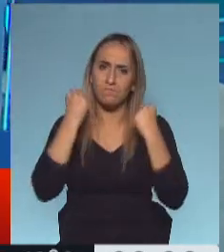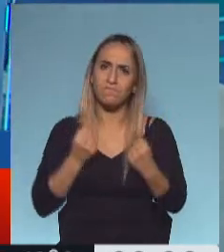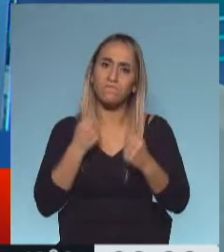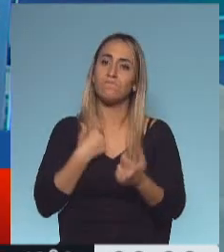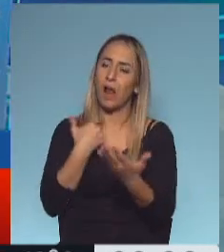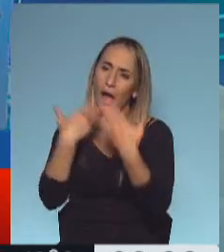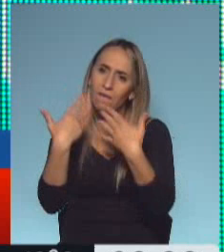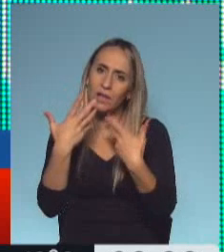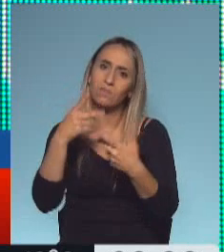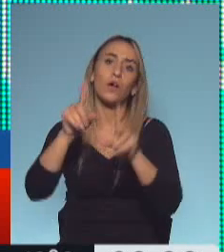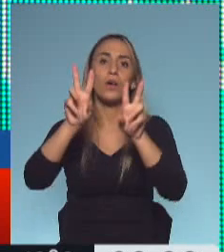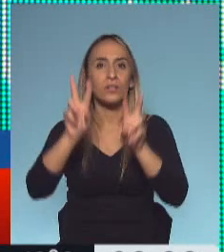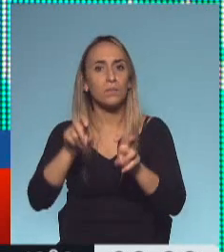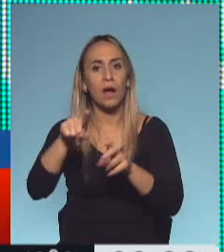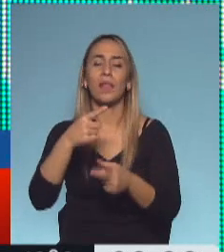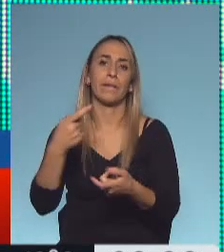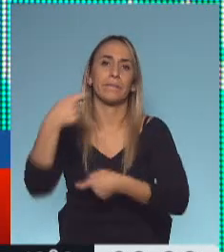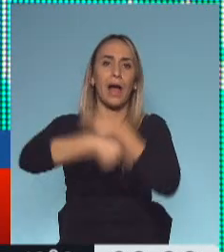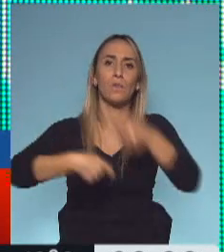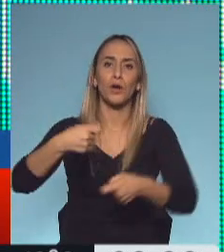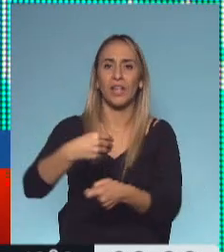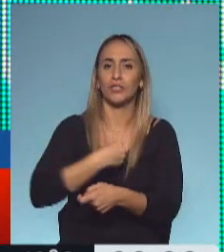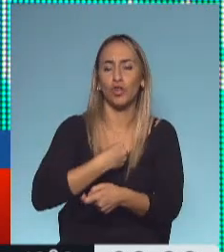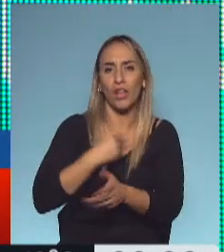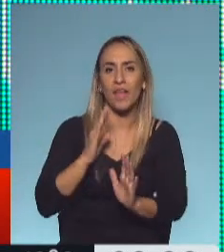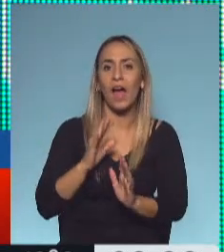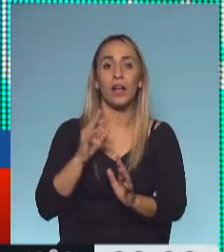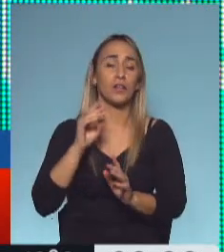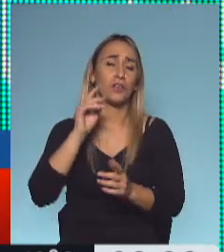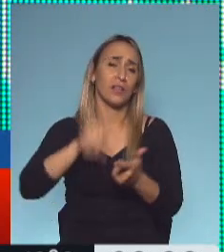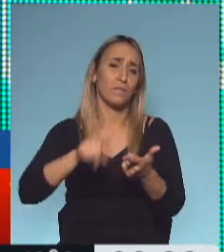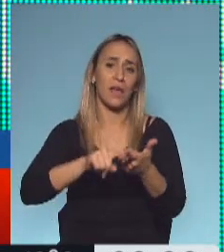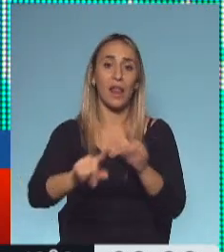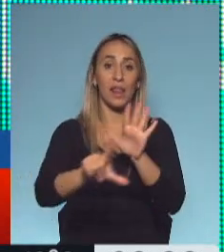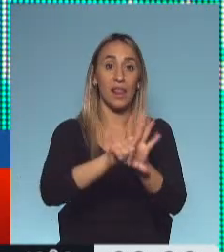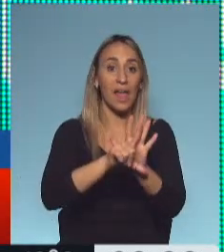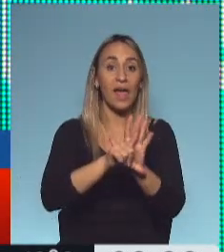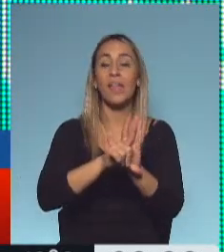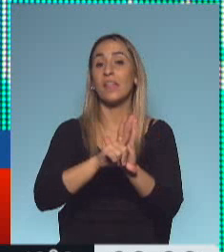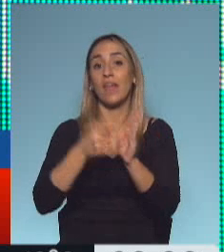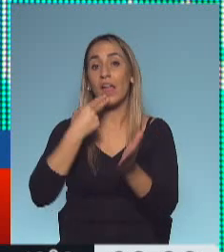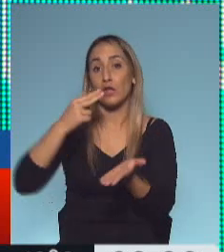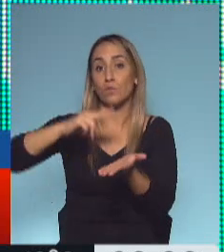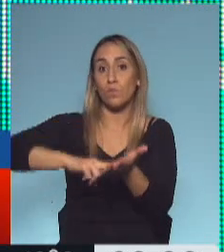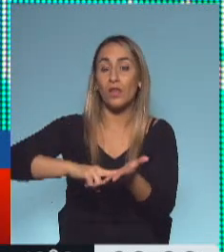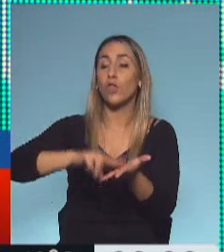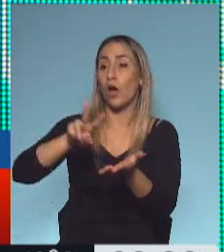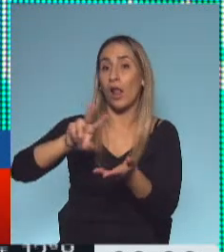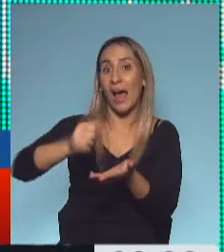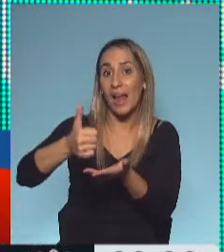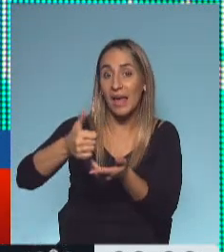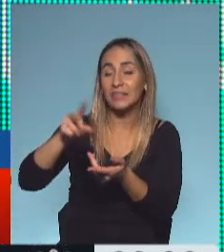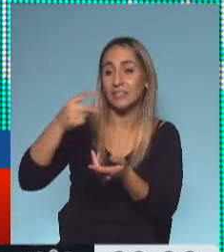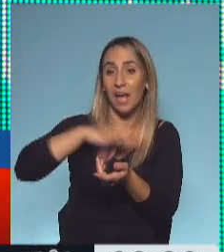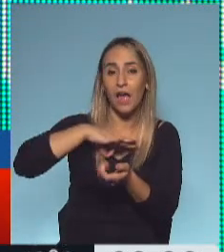aporte solidario, sino animarse a trabajar una ley como fue la quita del piso de no imponible de impuesto a las ganancias para los trabajadores, animándose